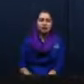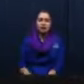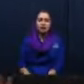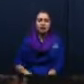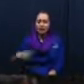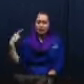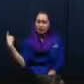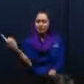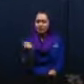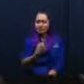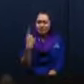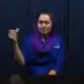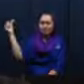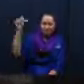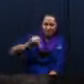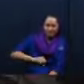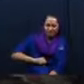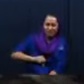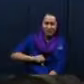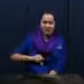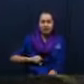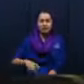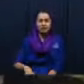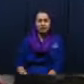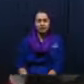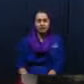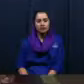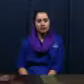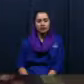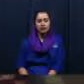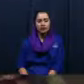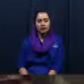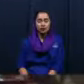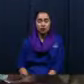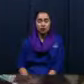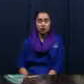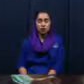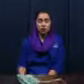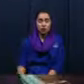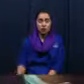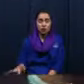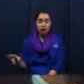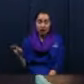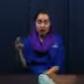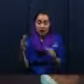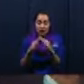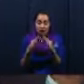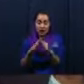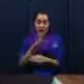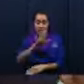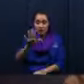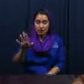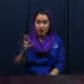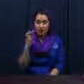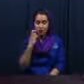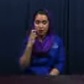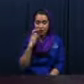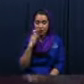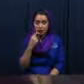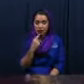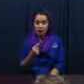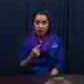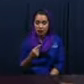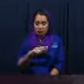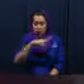toda maldición escuchada en la casa de tus padres para decirte que nunca ibas a